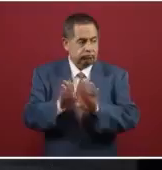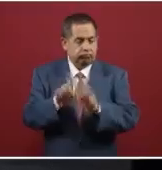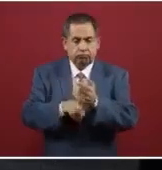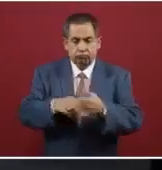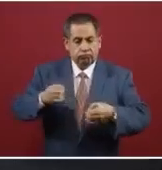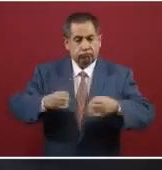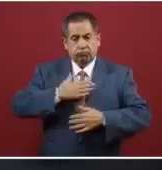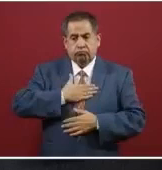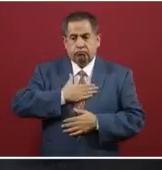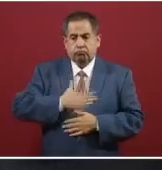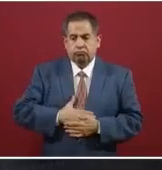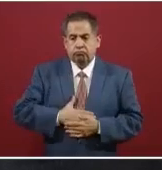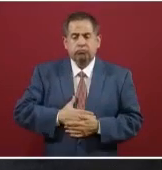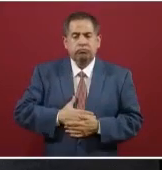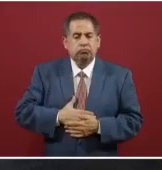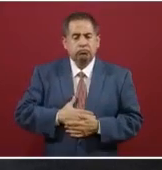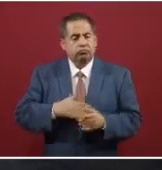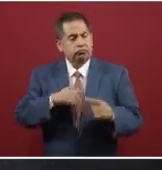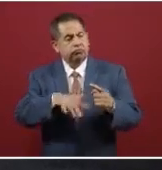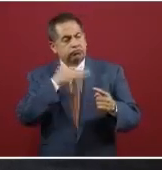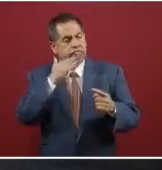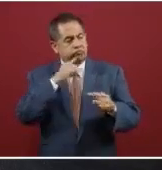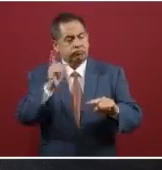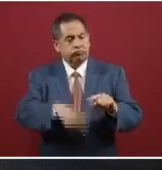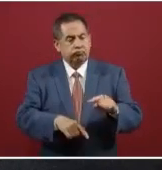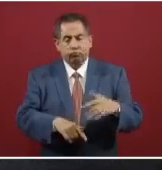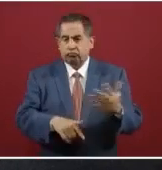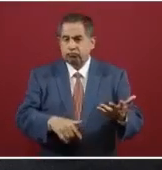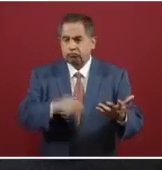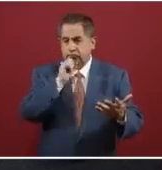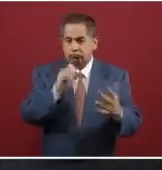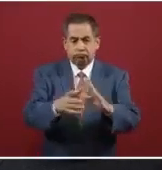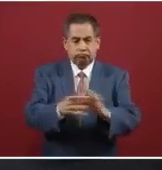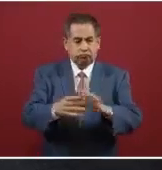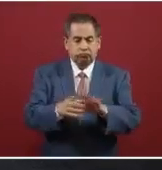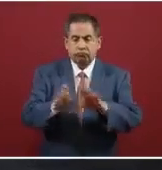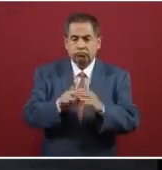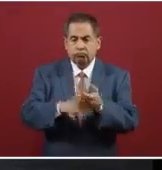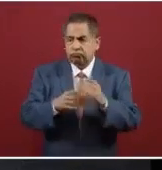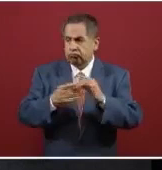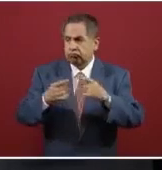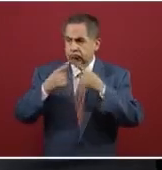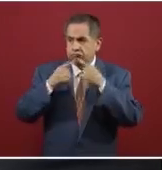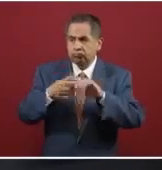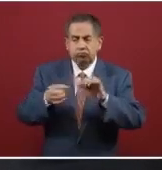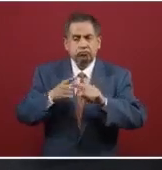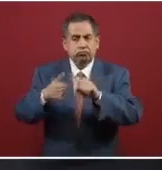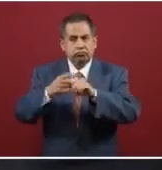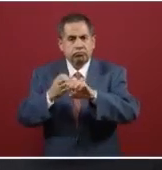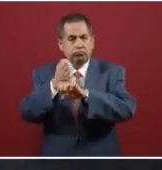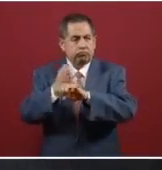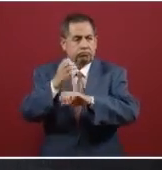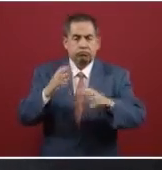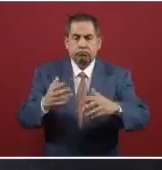la justicia y el combate a la corrupción. También ha expresado su respeto a la autonomía de los poderes de los estados.